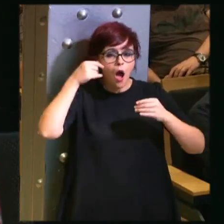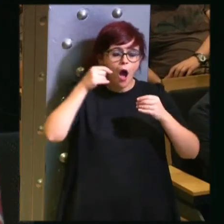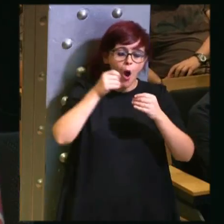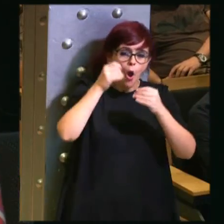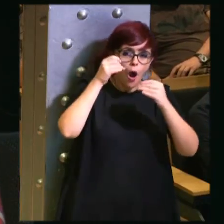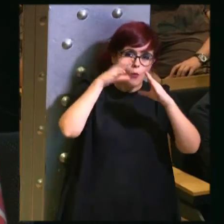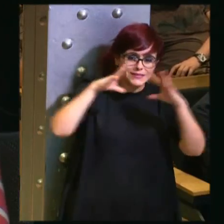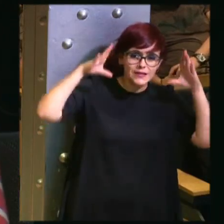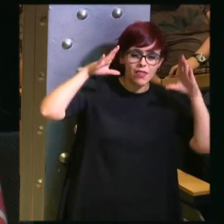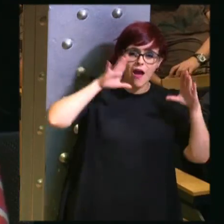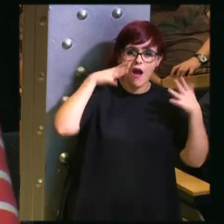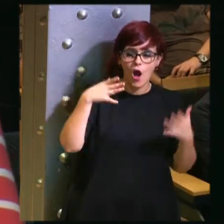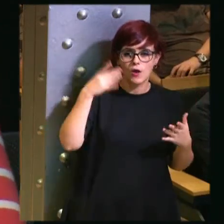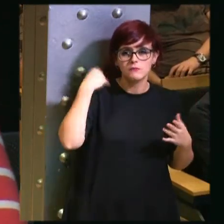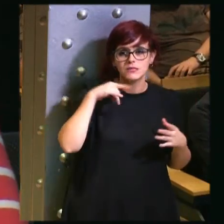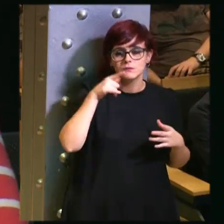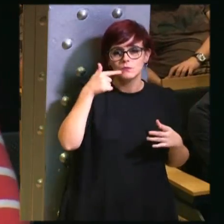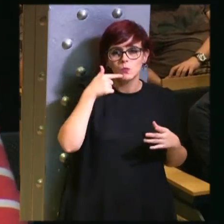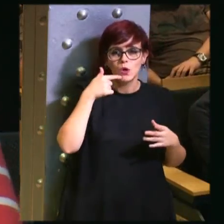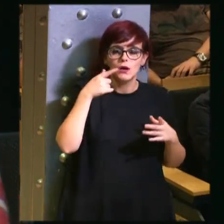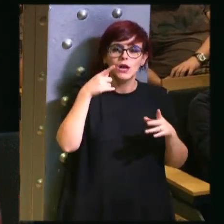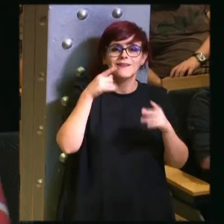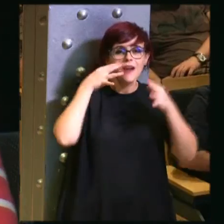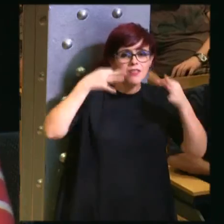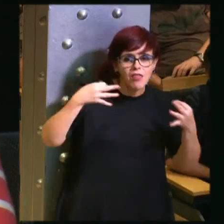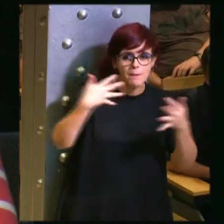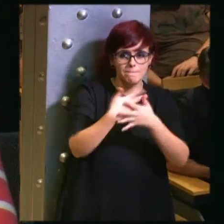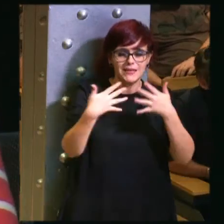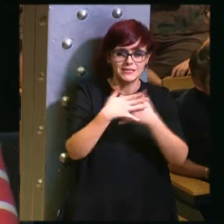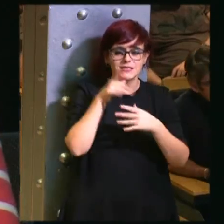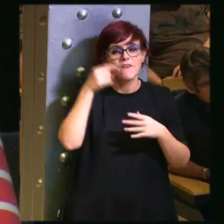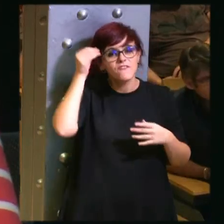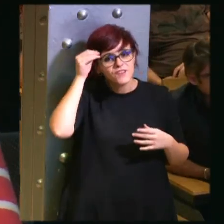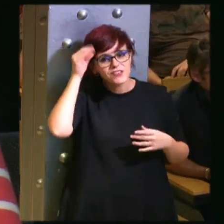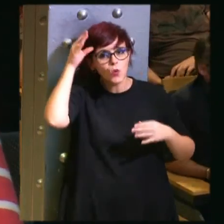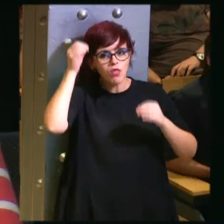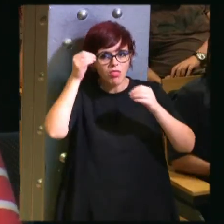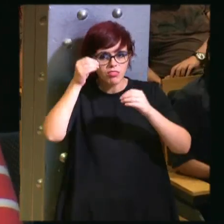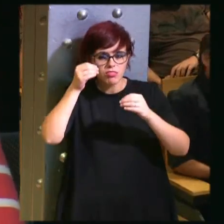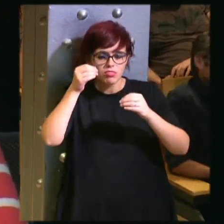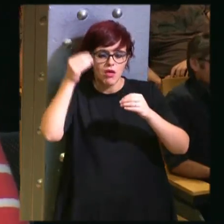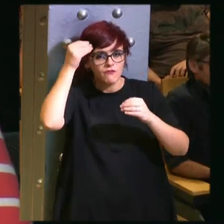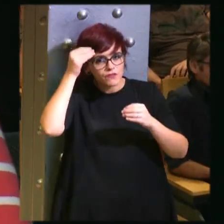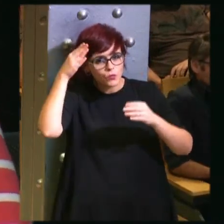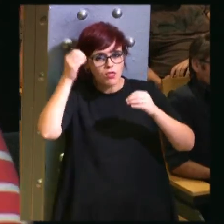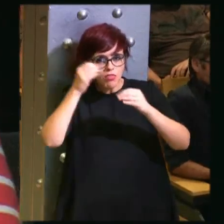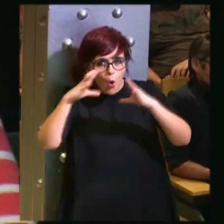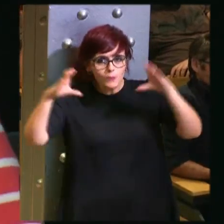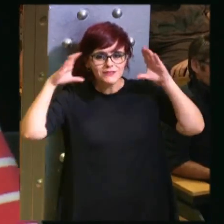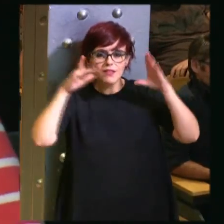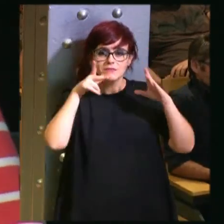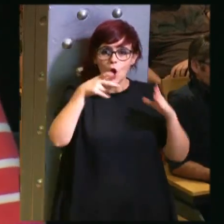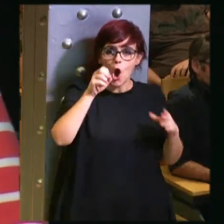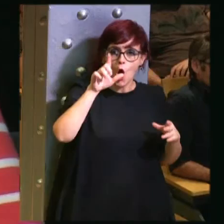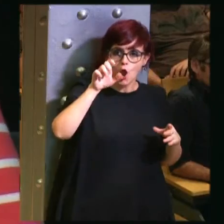Ahora Daydream se está llamando realidad mixta, pero terminológicamente se llama virtualidad aumentada y creo que HoloLens, entendida como